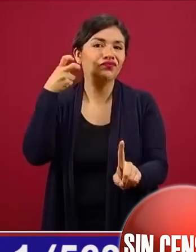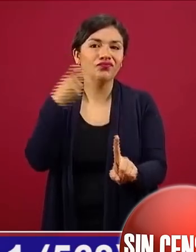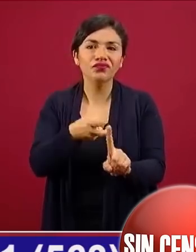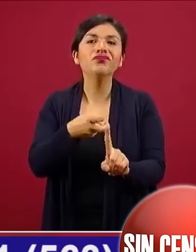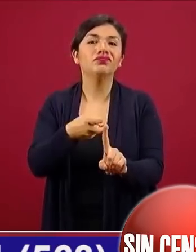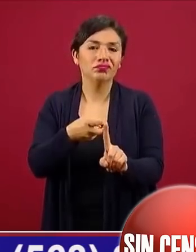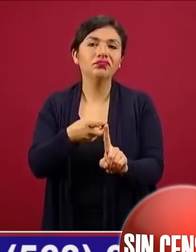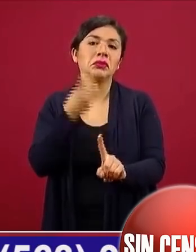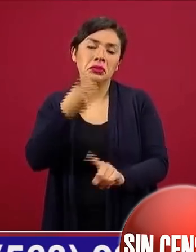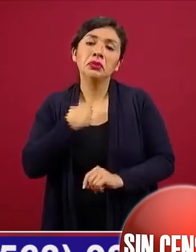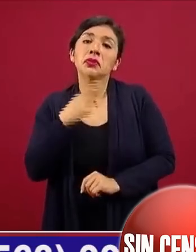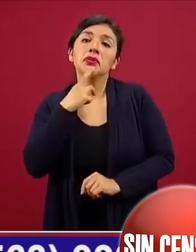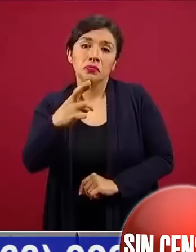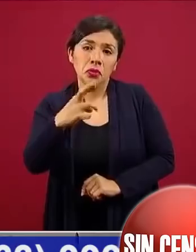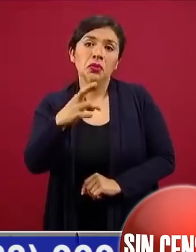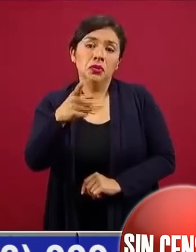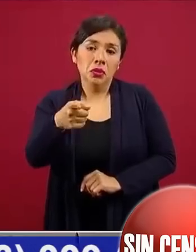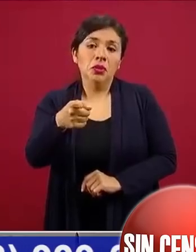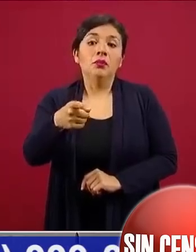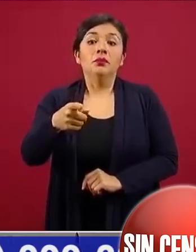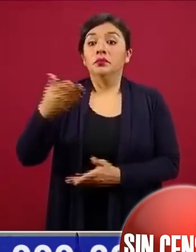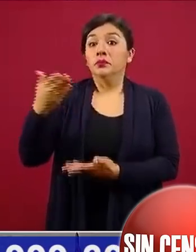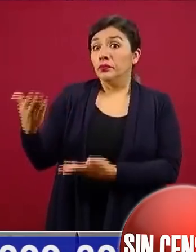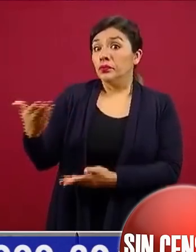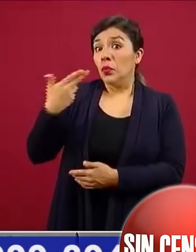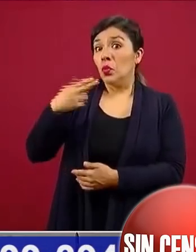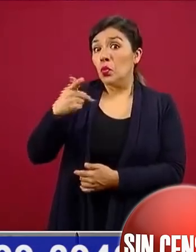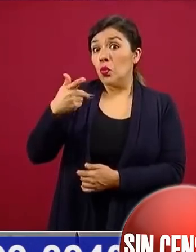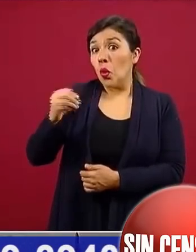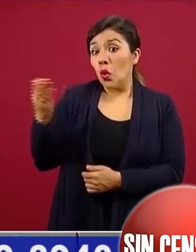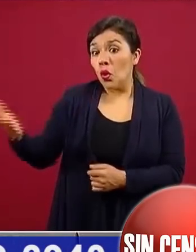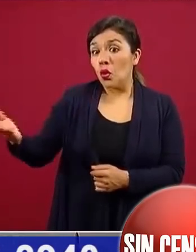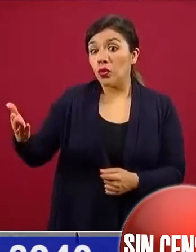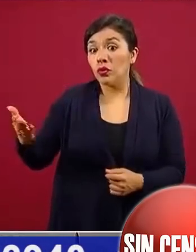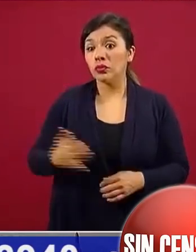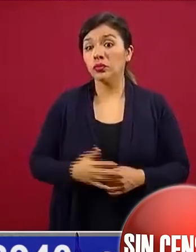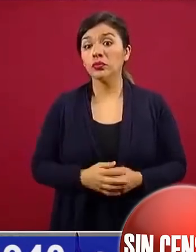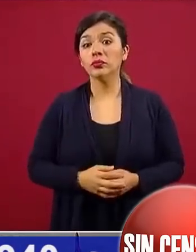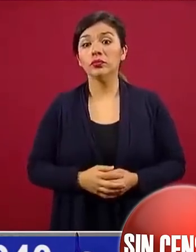y así respondo tu respuesta. Y Hugo tiene… Sí, doctor.